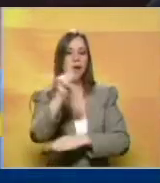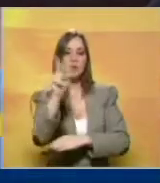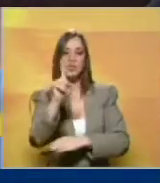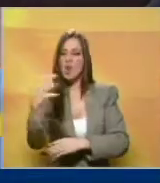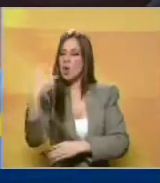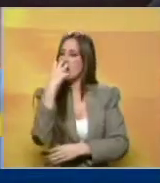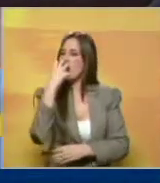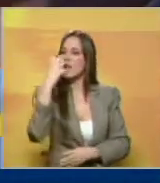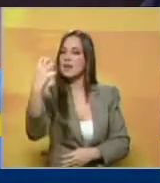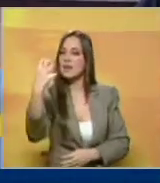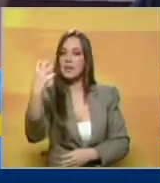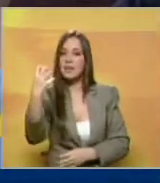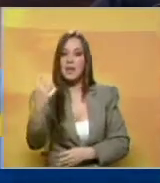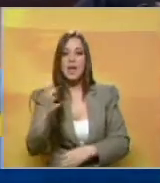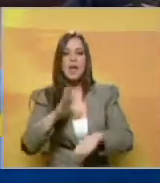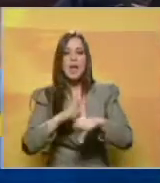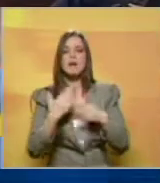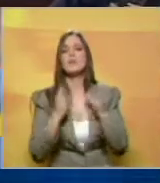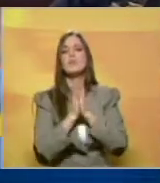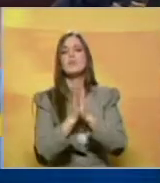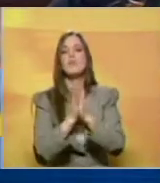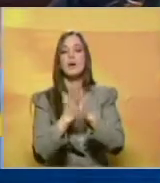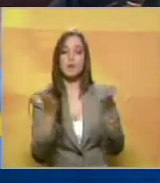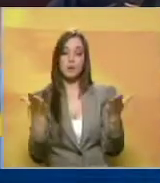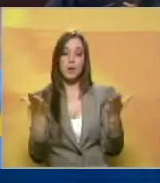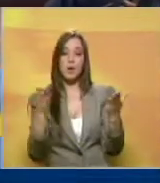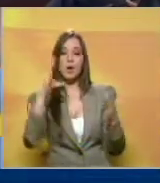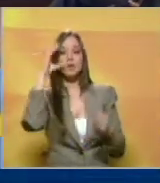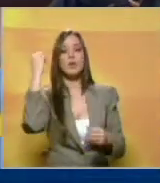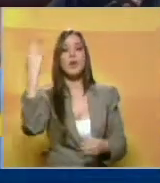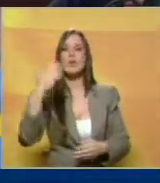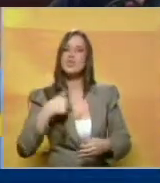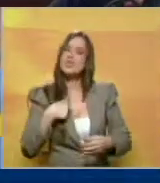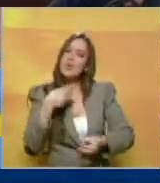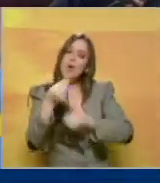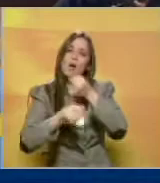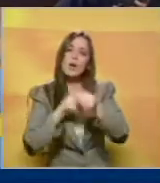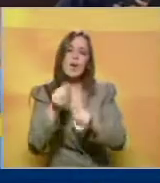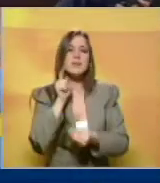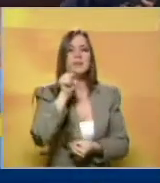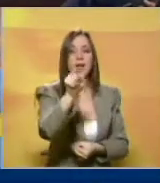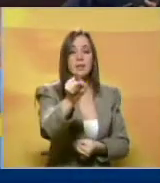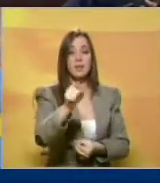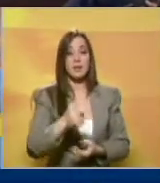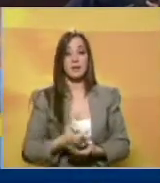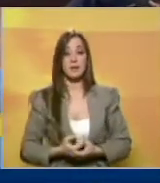me grites, por Dios, que te he hecho yo.